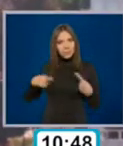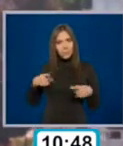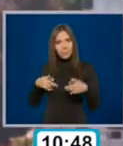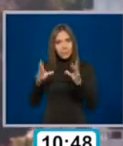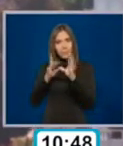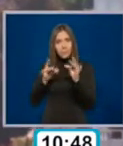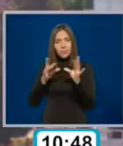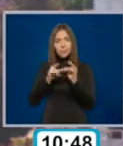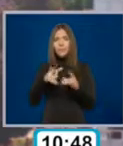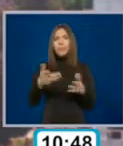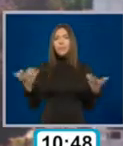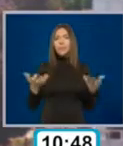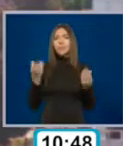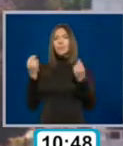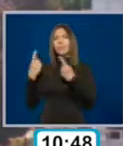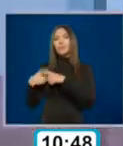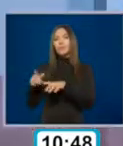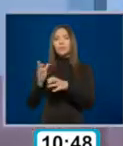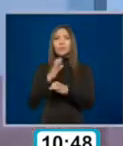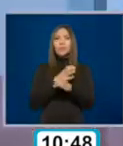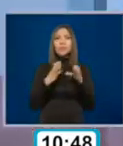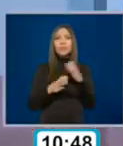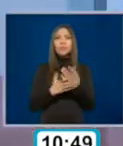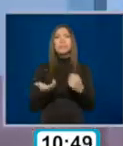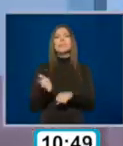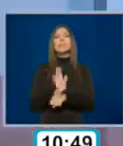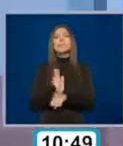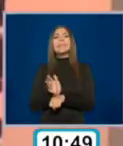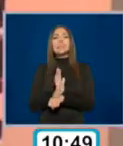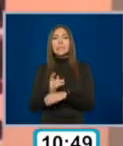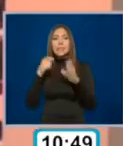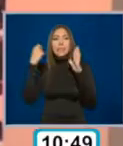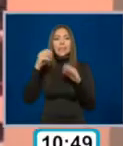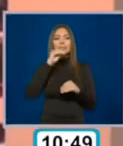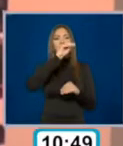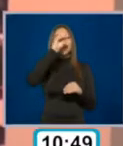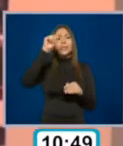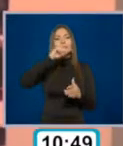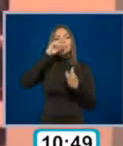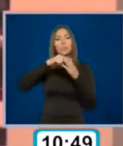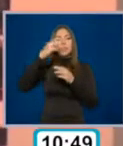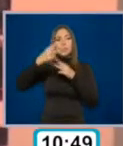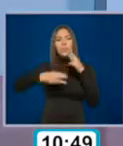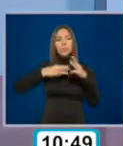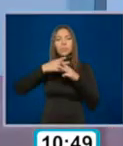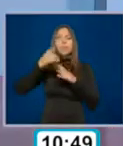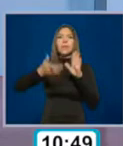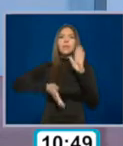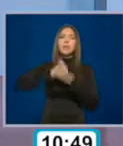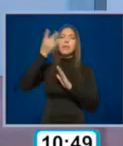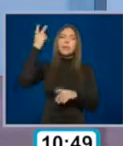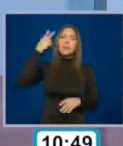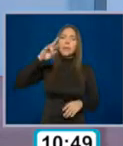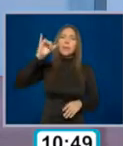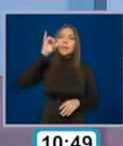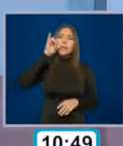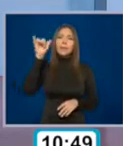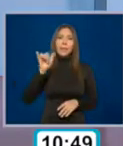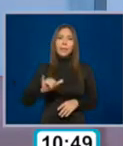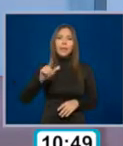has hecho de todo. Cine, has andado por varias partes del mundo, has viajado incluso a Italia,